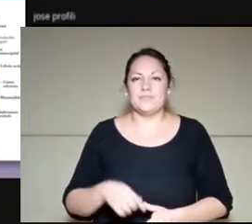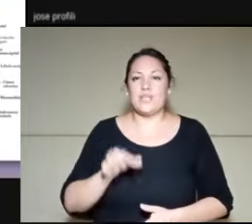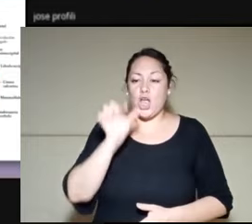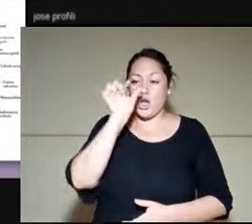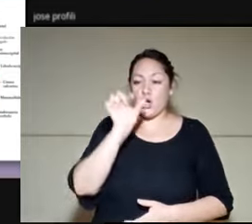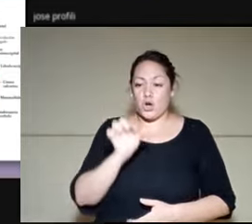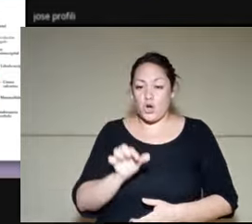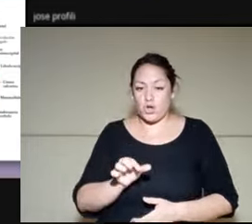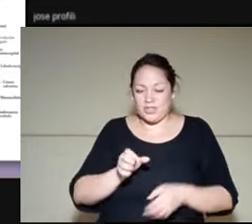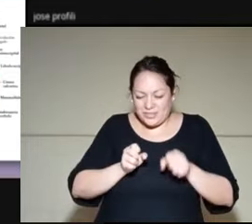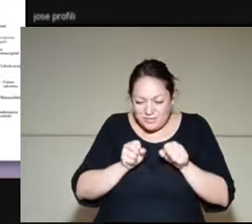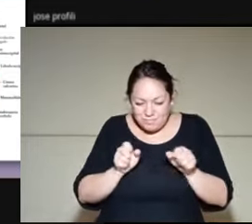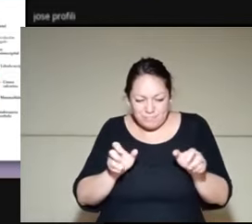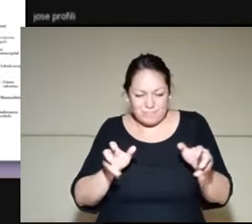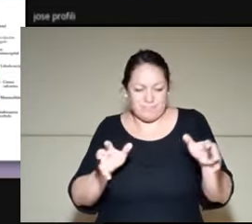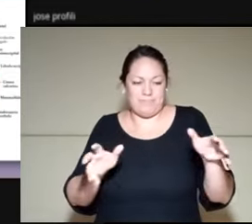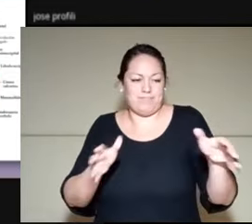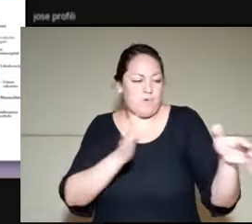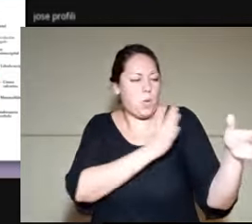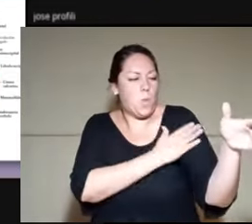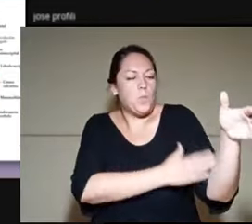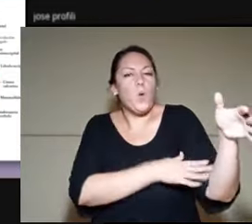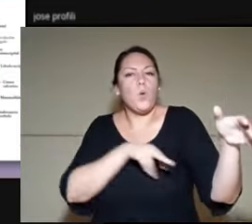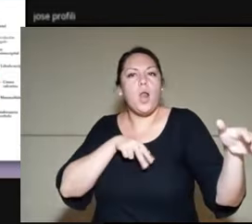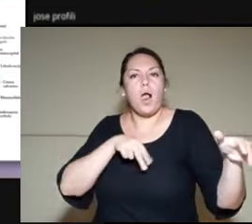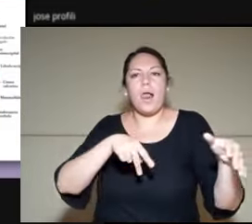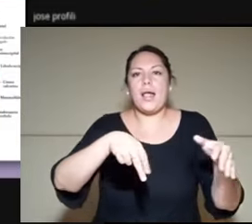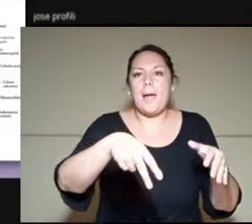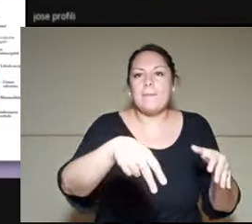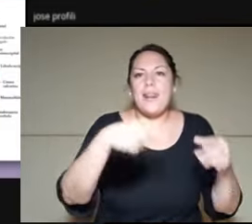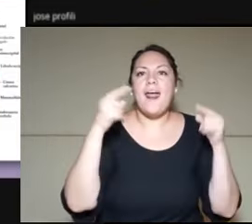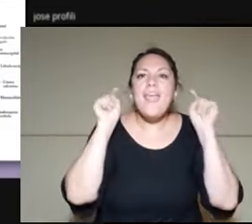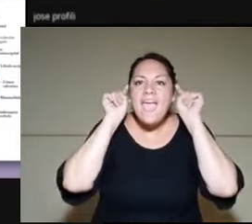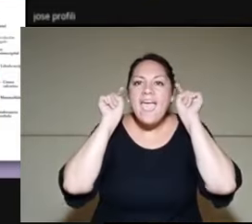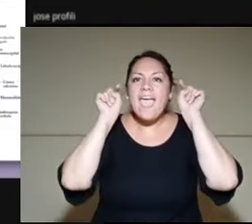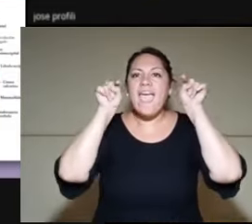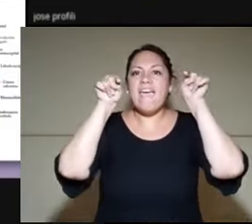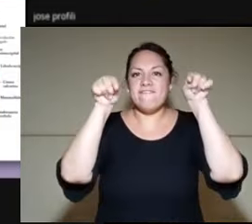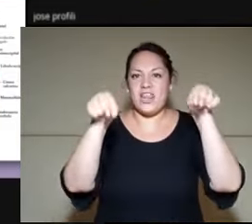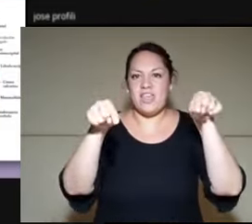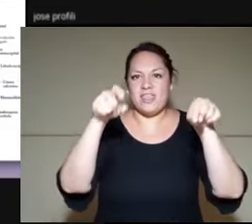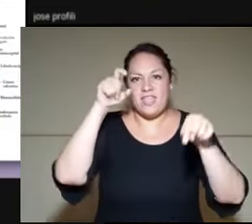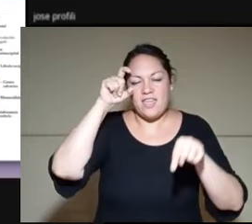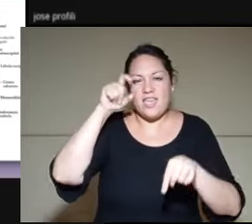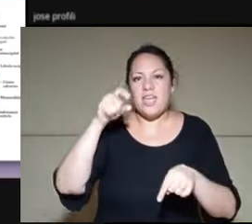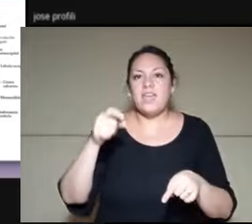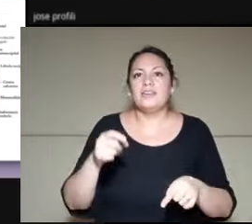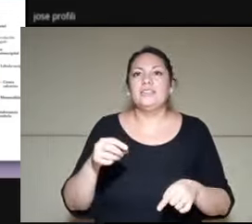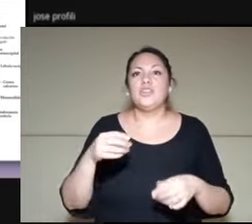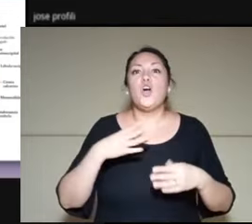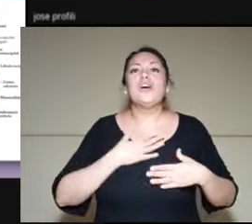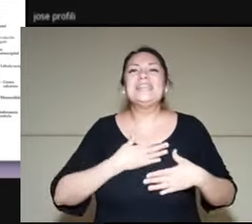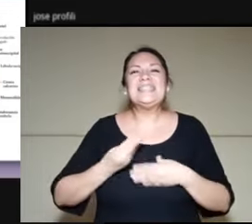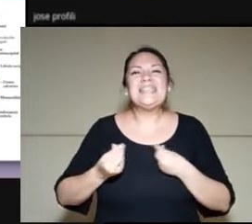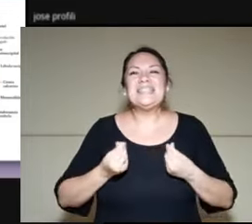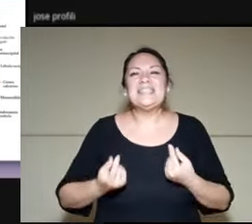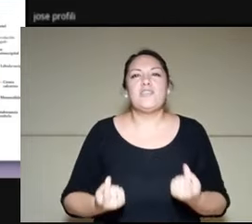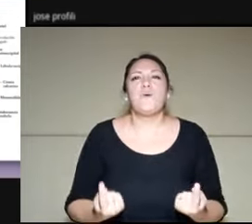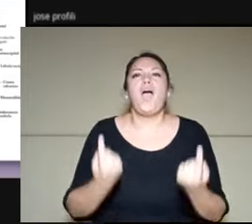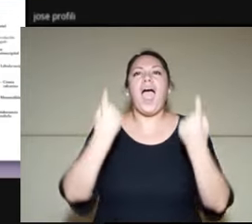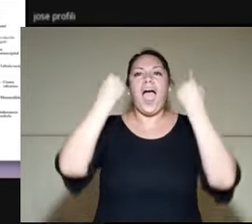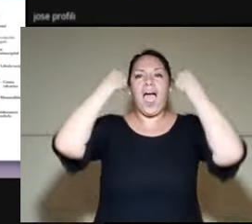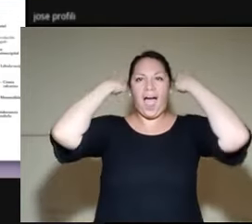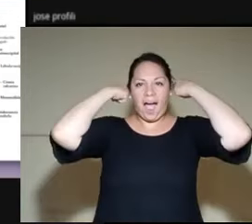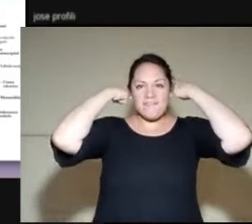en la corteza, baja y sale al músculo para que yo me mueva. En cambio, lo sensitivo es